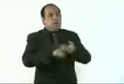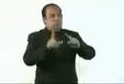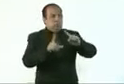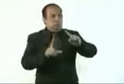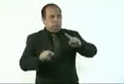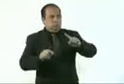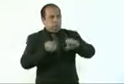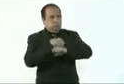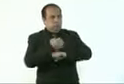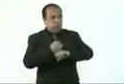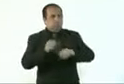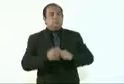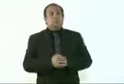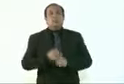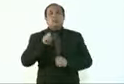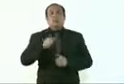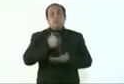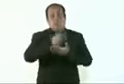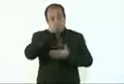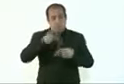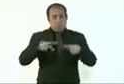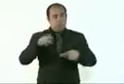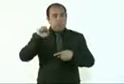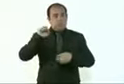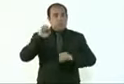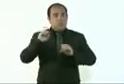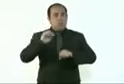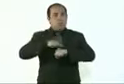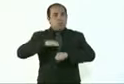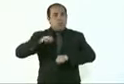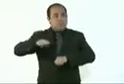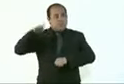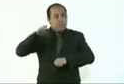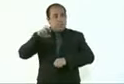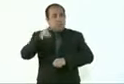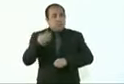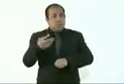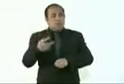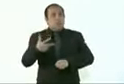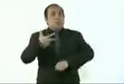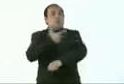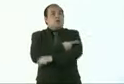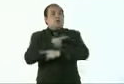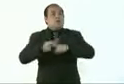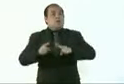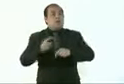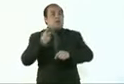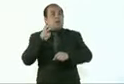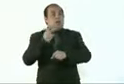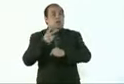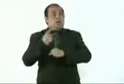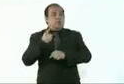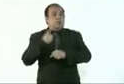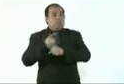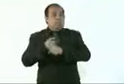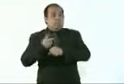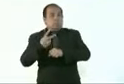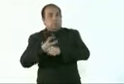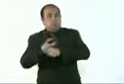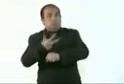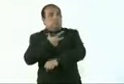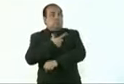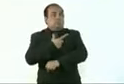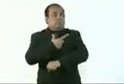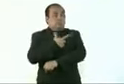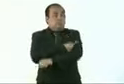de México, las personas de 60 y más recibieron una dosis diferente a las dos primeras que se les aplicó. A partir